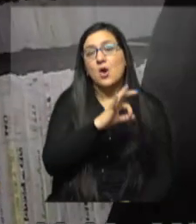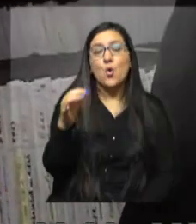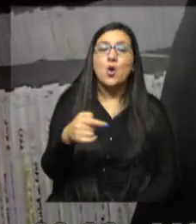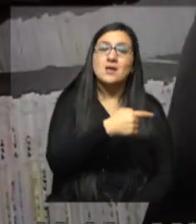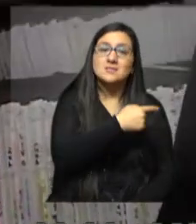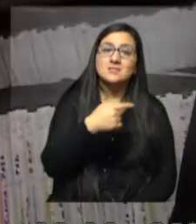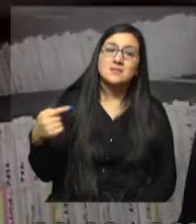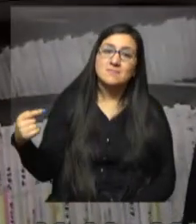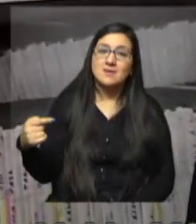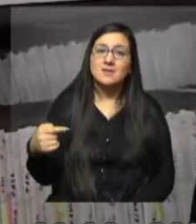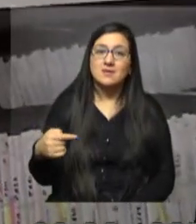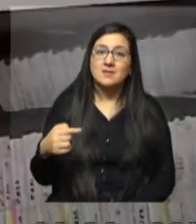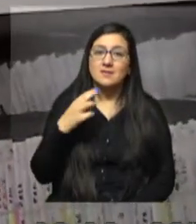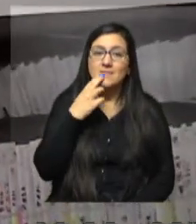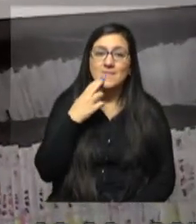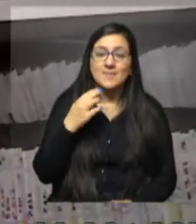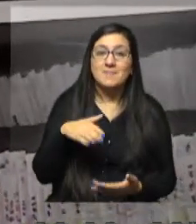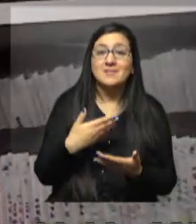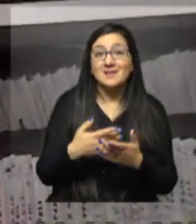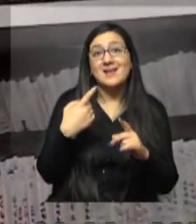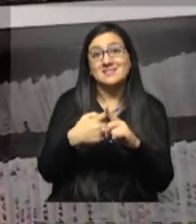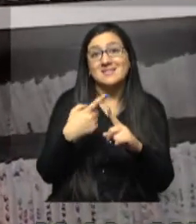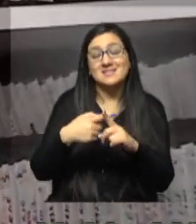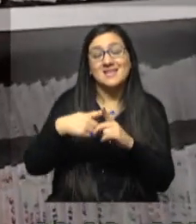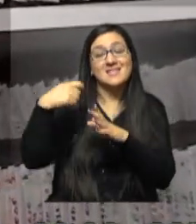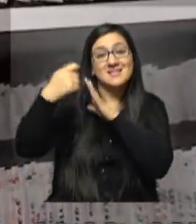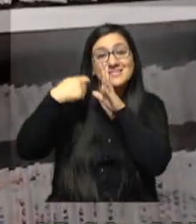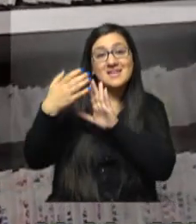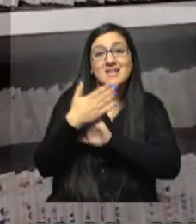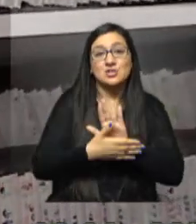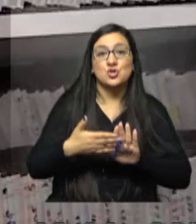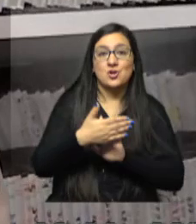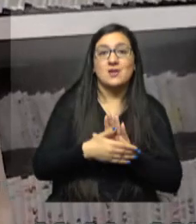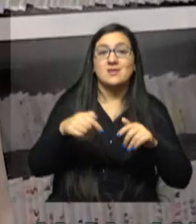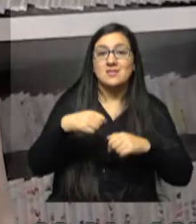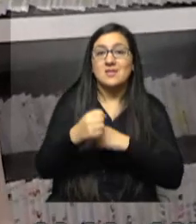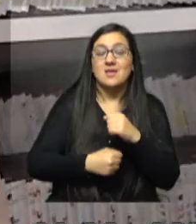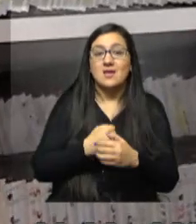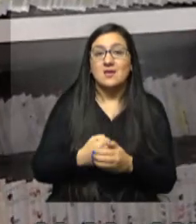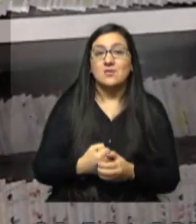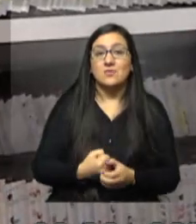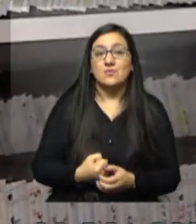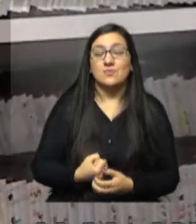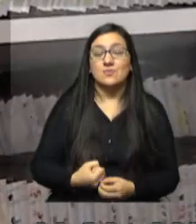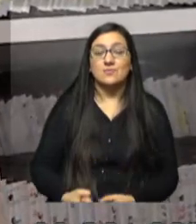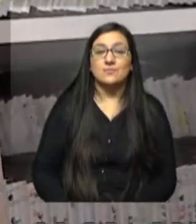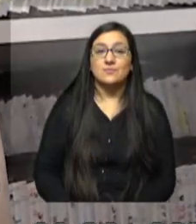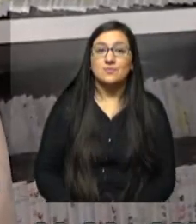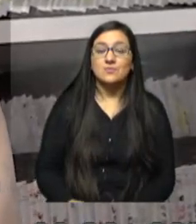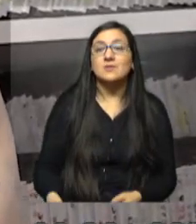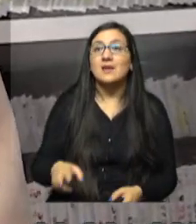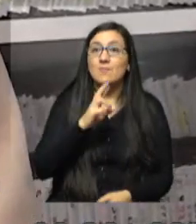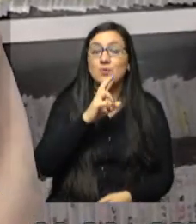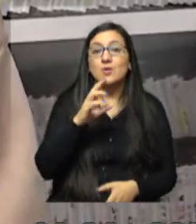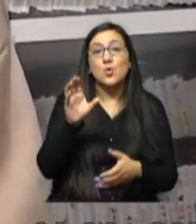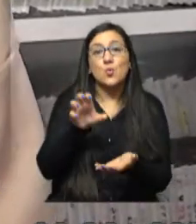evento para poner sobre la mesa la existencia del cine nacional. Y este año, viendo un poco la respuesta de los centros